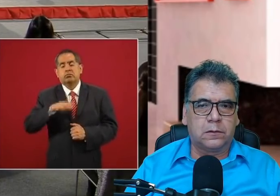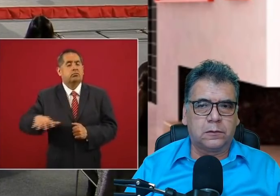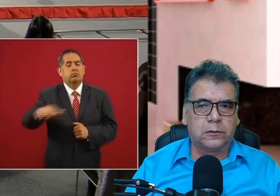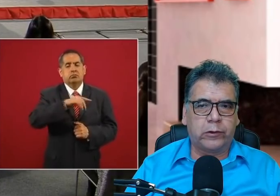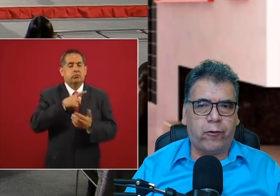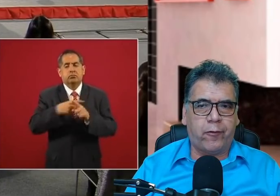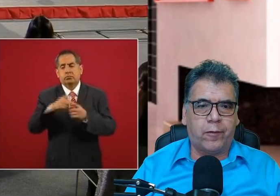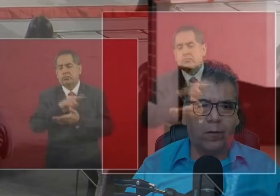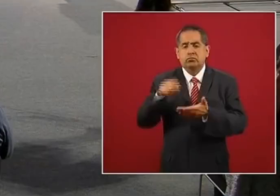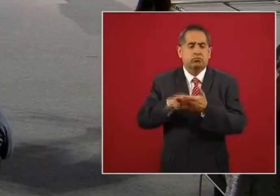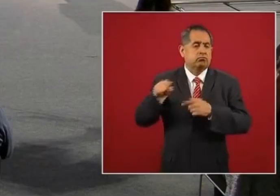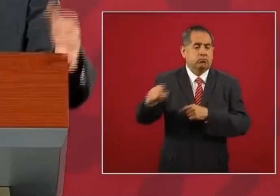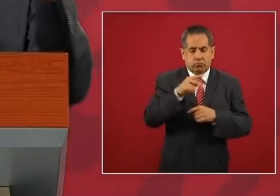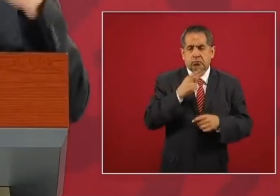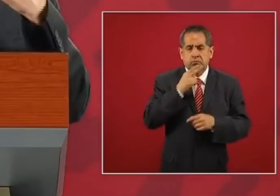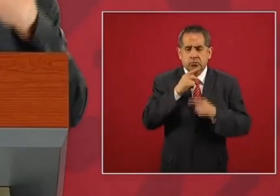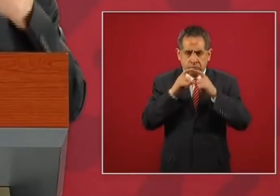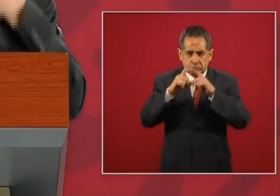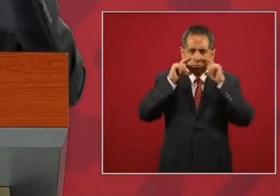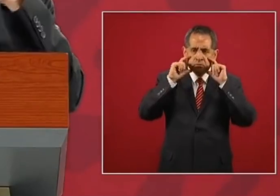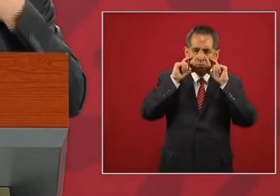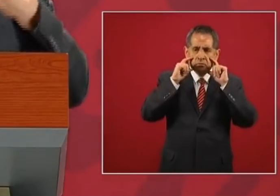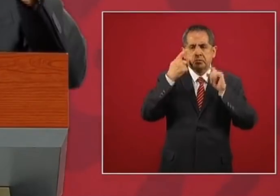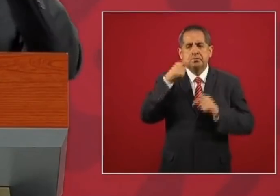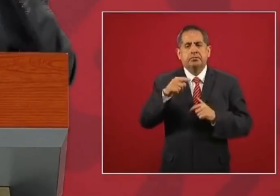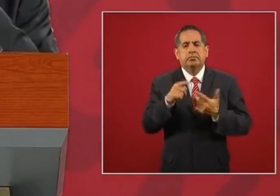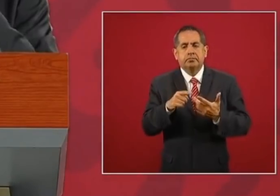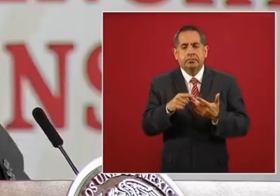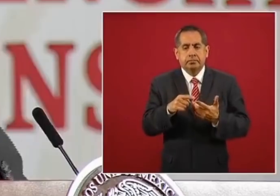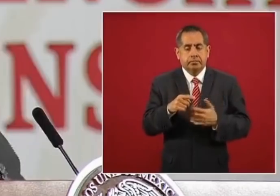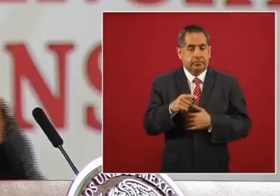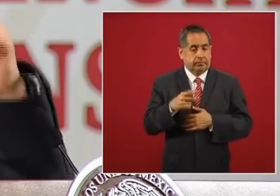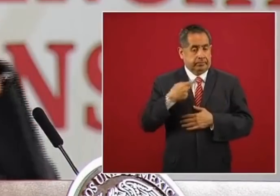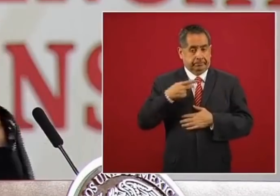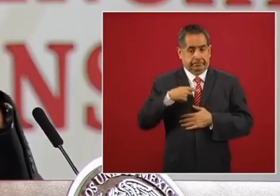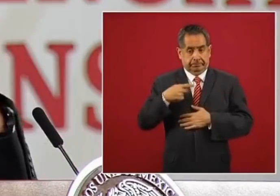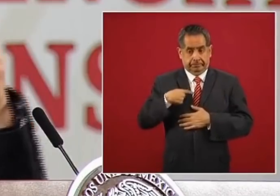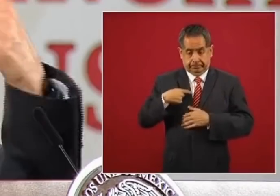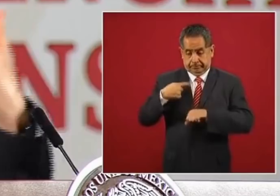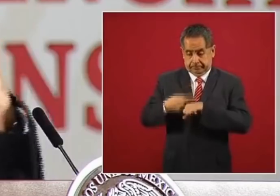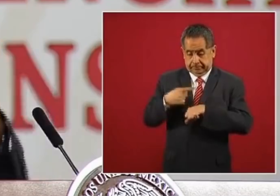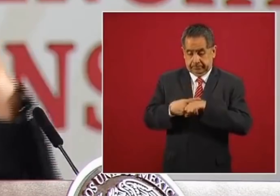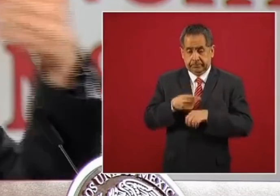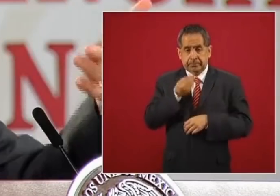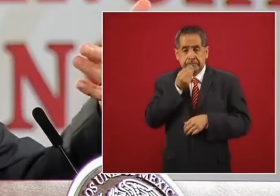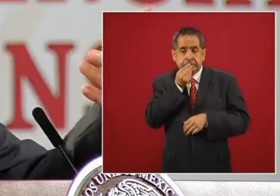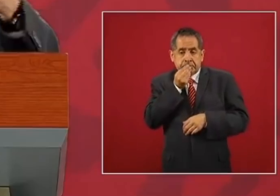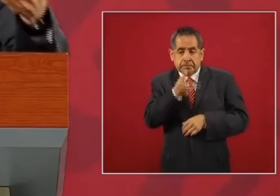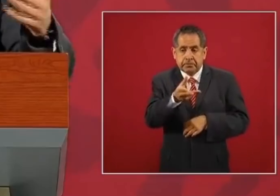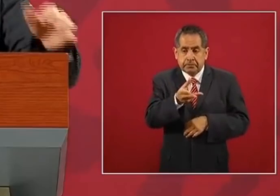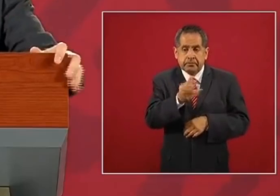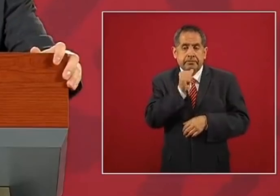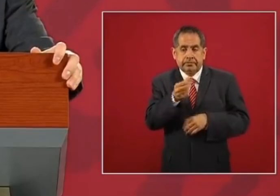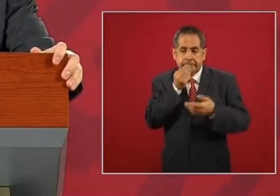muchísimas instancias el tener un cubrebocas, con el propósito de evitar que de una persona que utilice el cubrebocas se